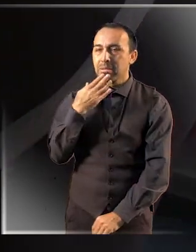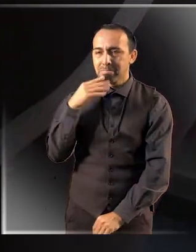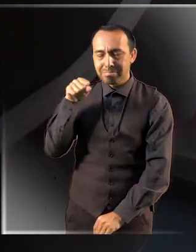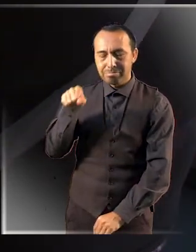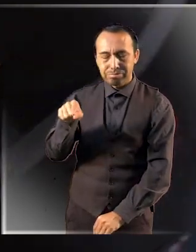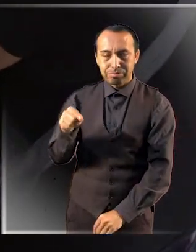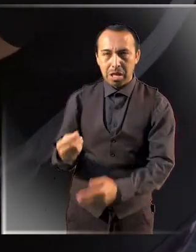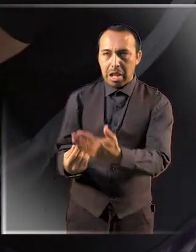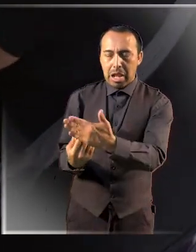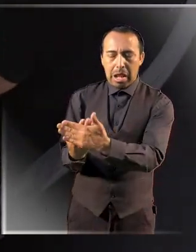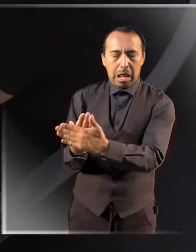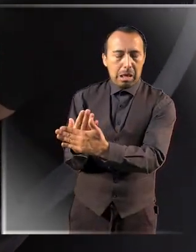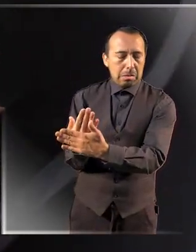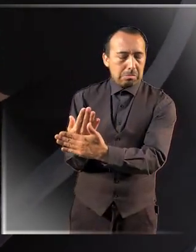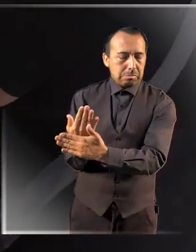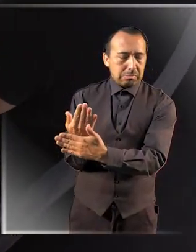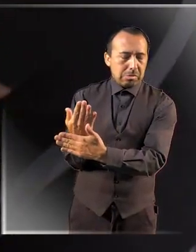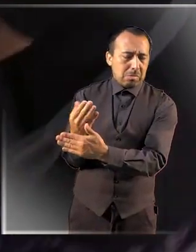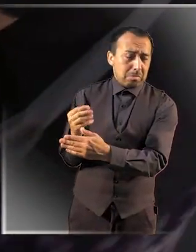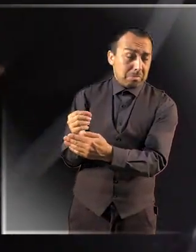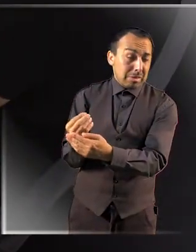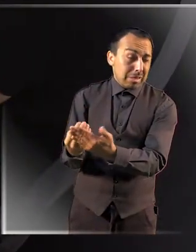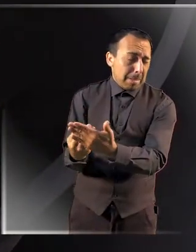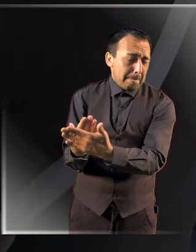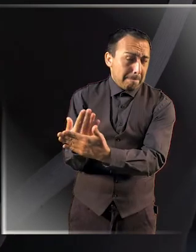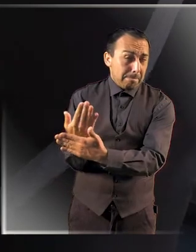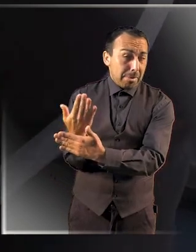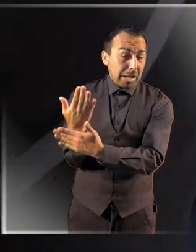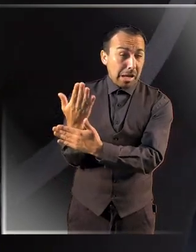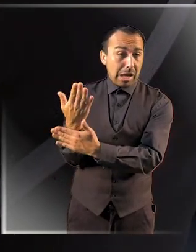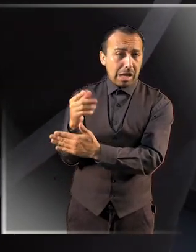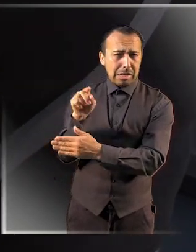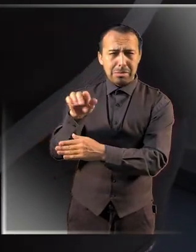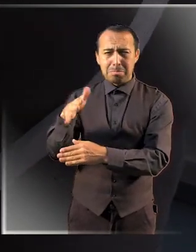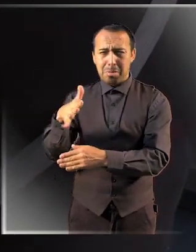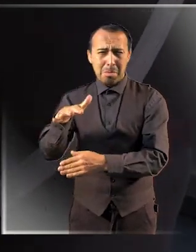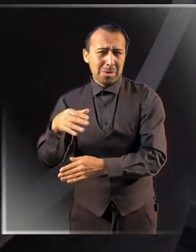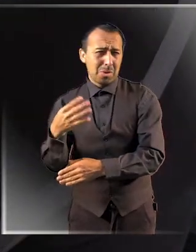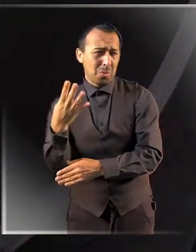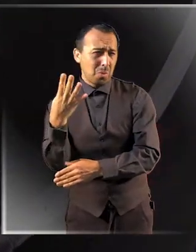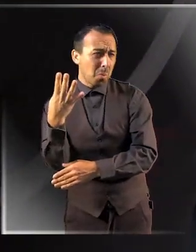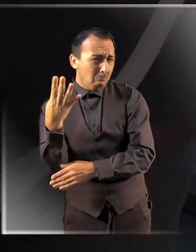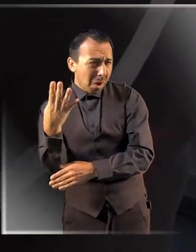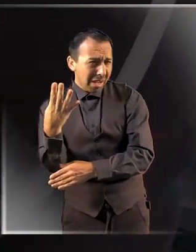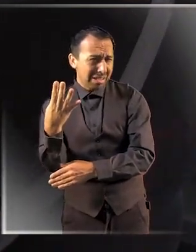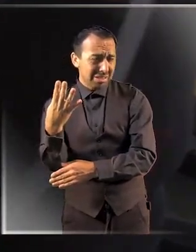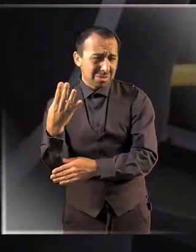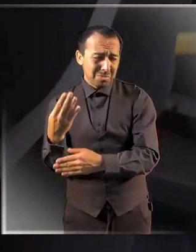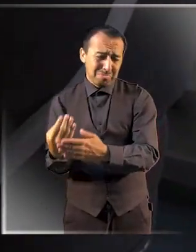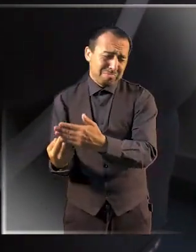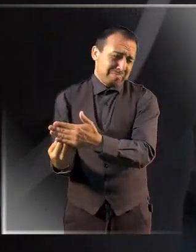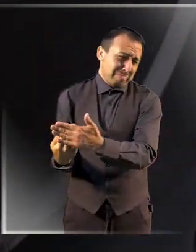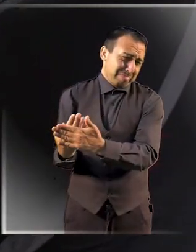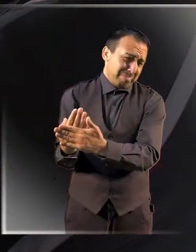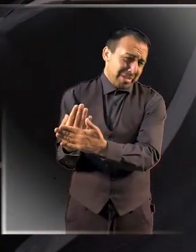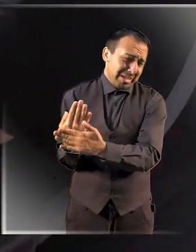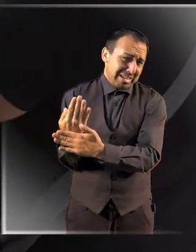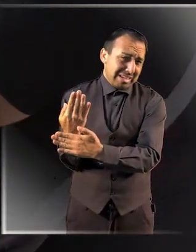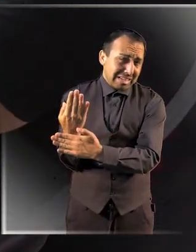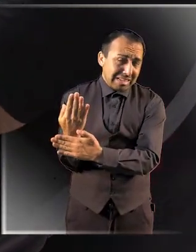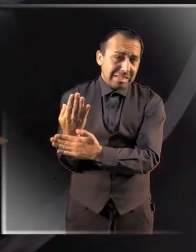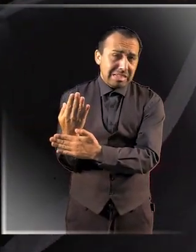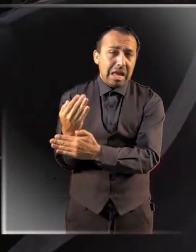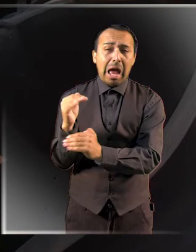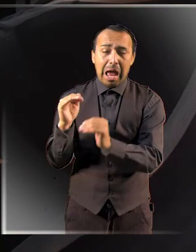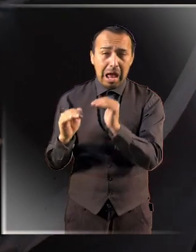Mi papá igual se levanta como a veces se tiene que levantar como a las 4.